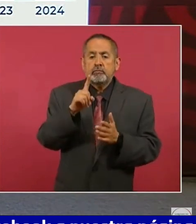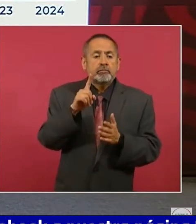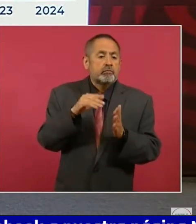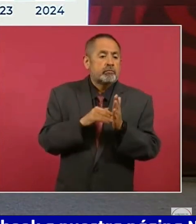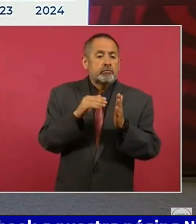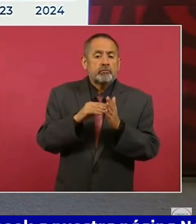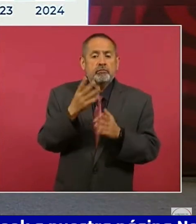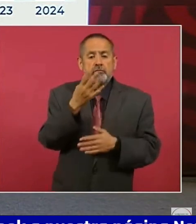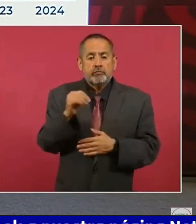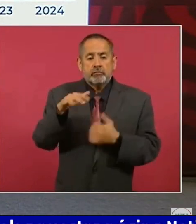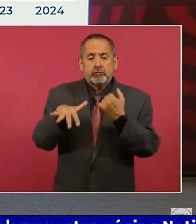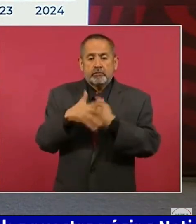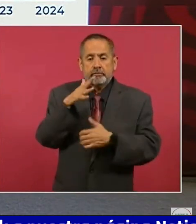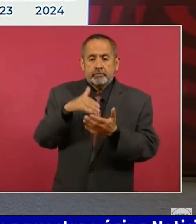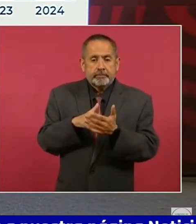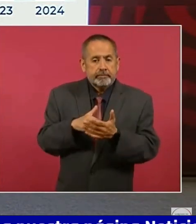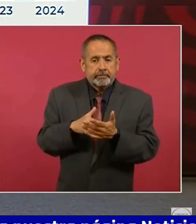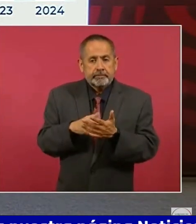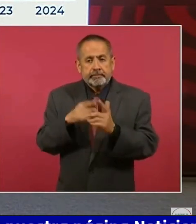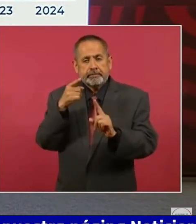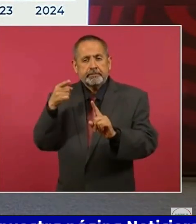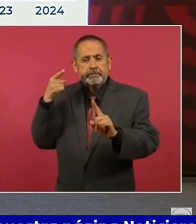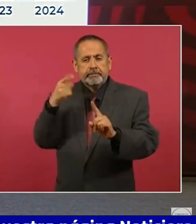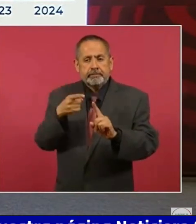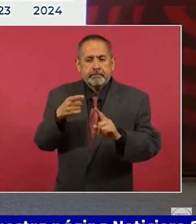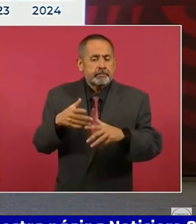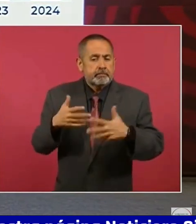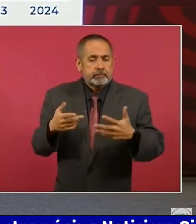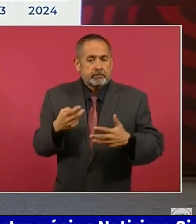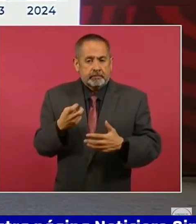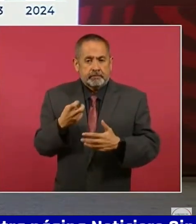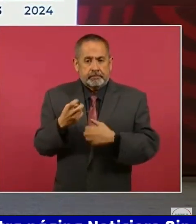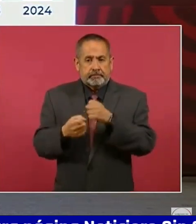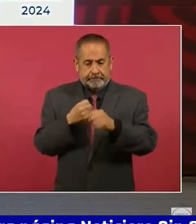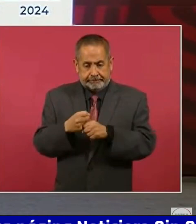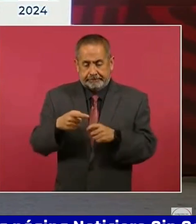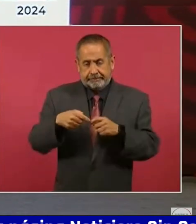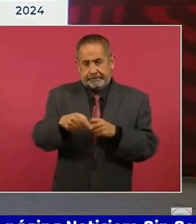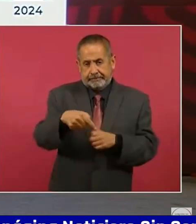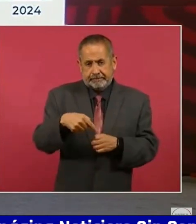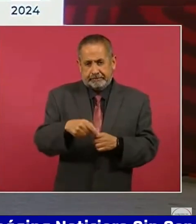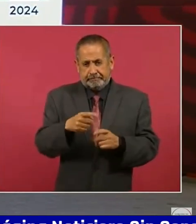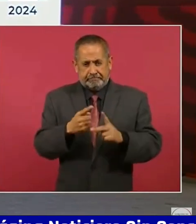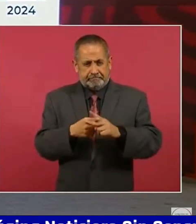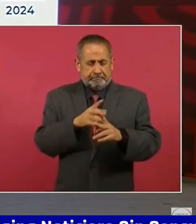1.915.000 barriles. ¿Cuál es la meta? Este año llegar a, en